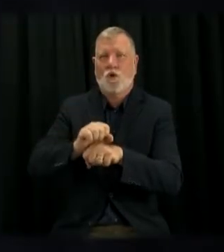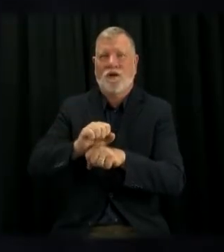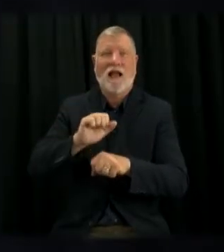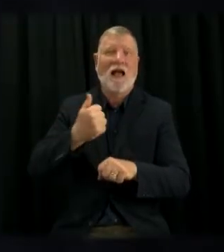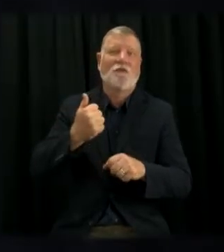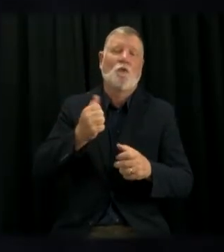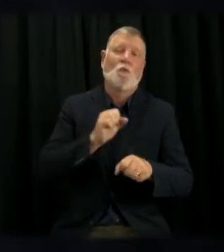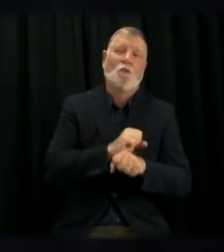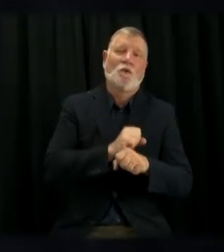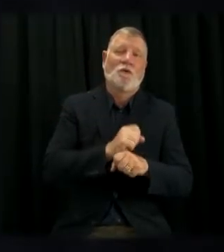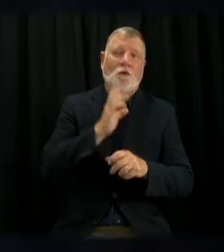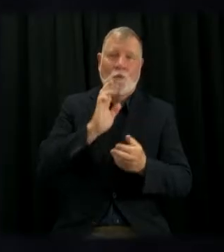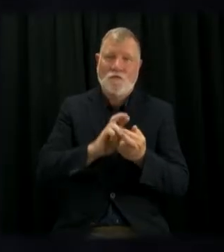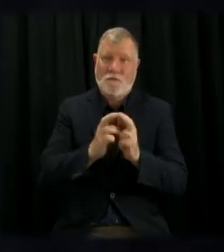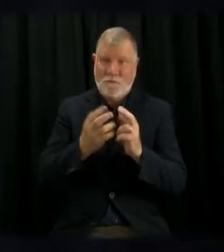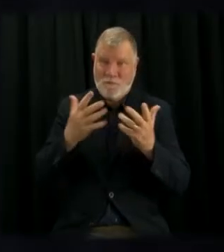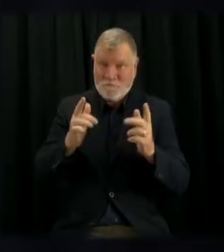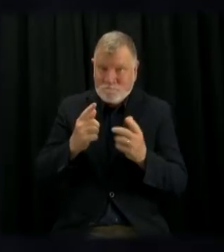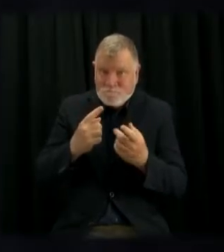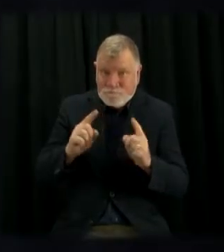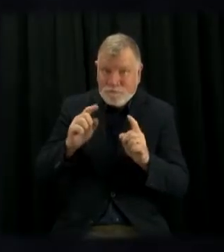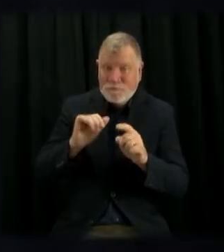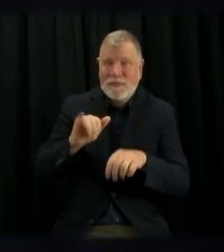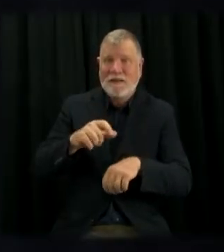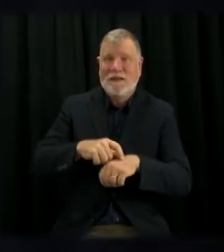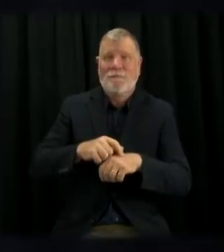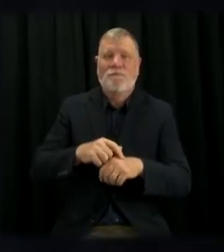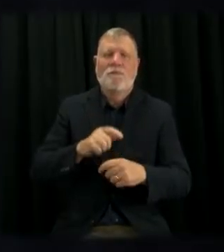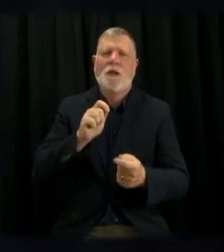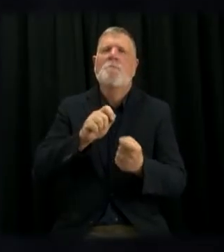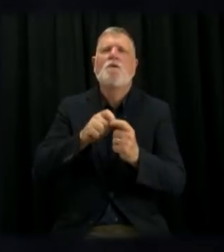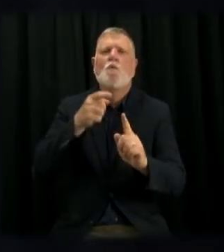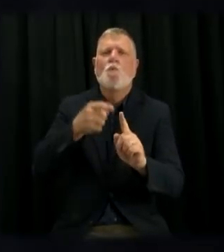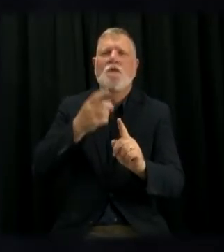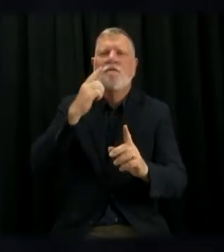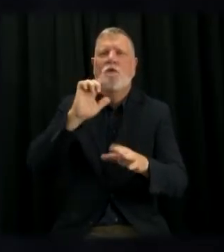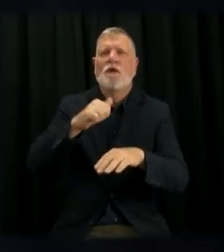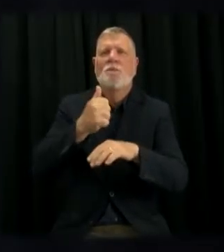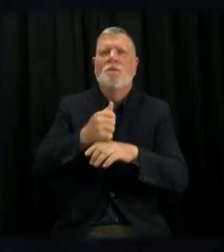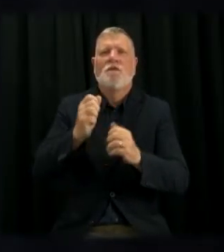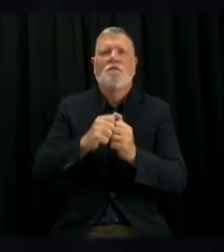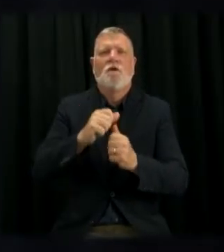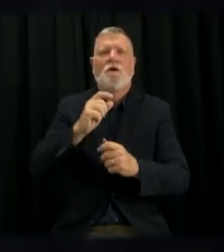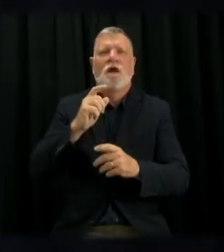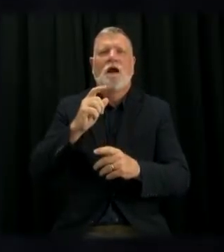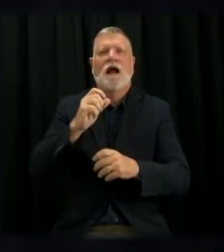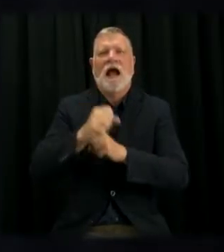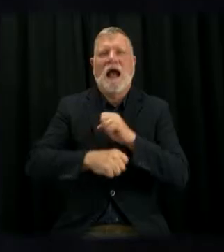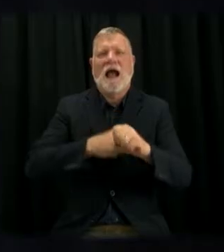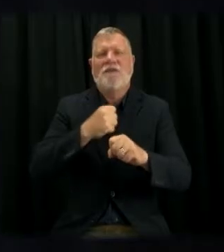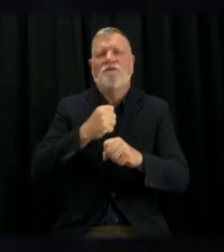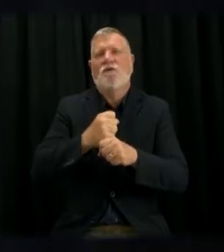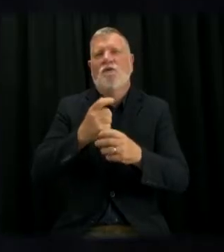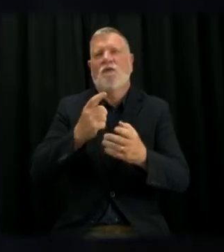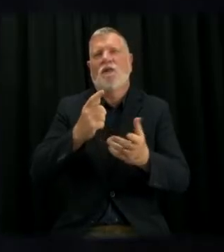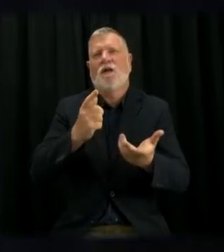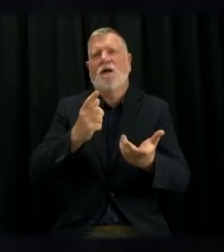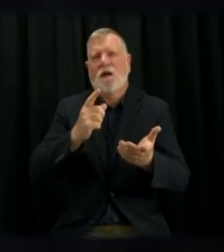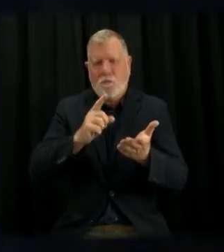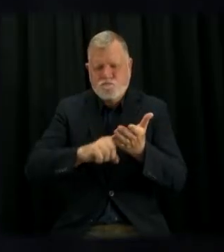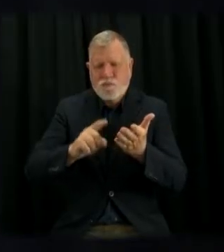y si otros servicios, trabajadores de servicios, han sido completados en ese momento, y particularmente la implantación del sistema de evaluación